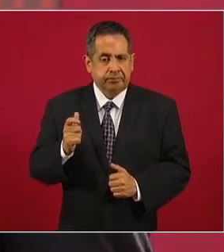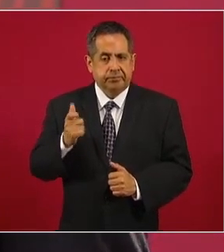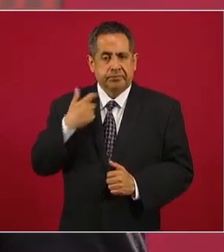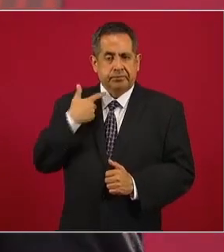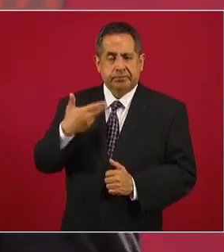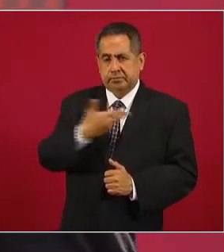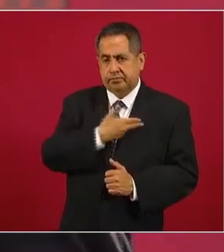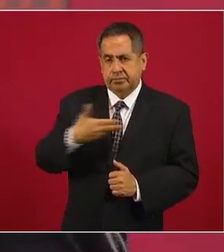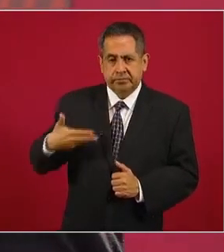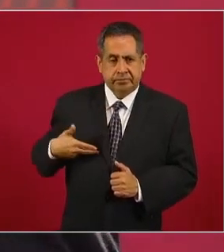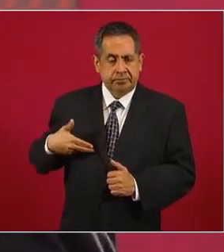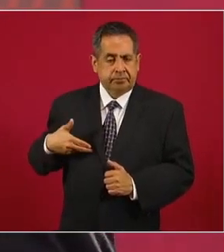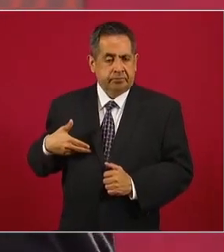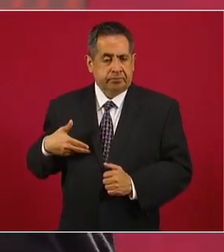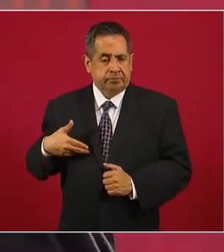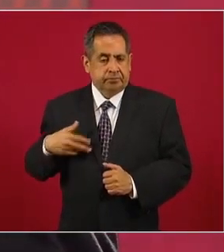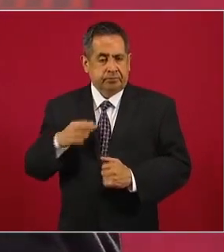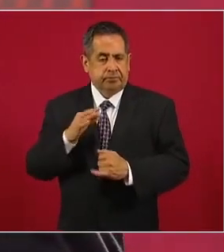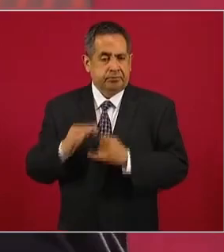presidente